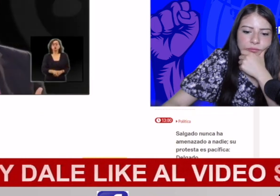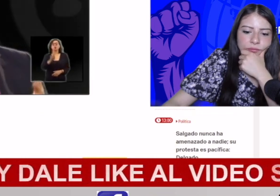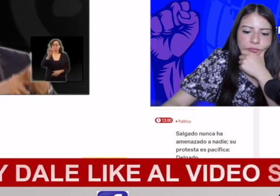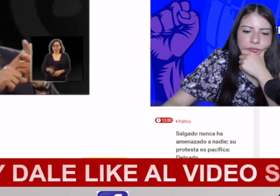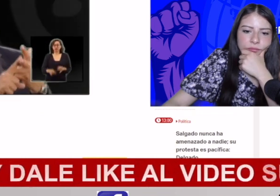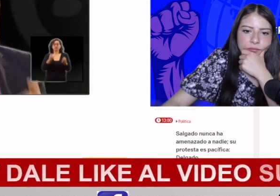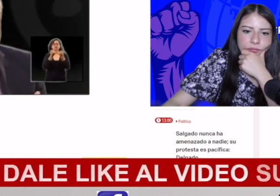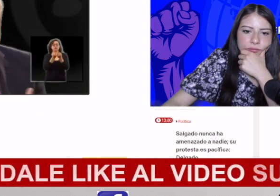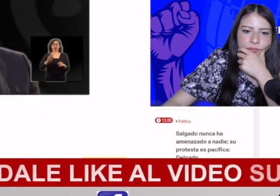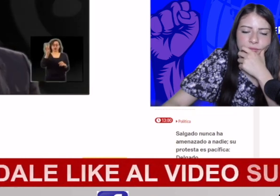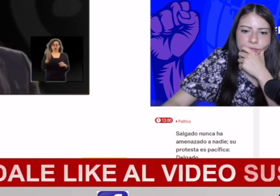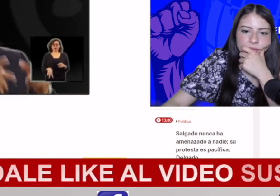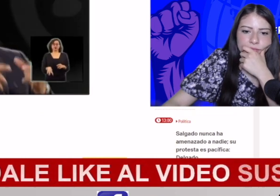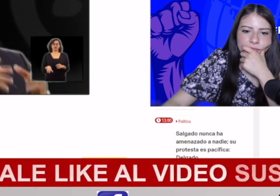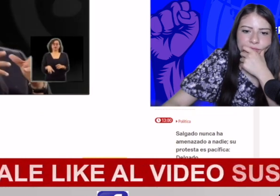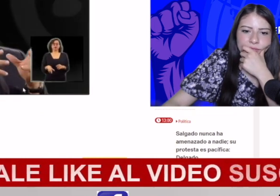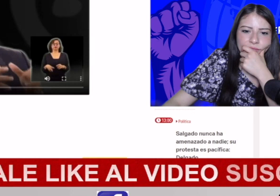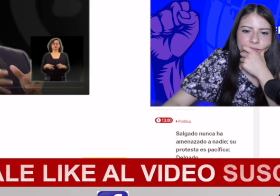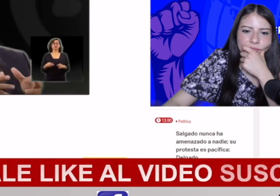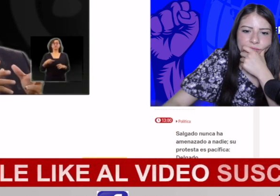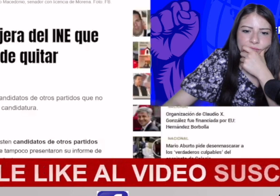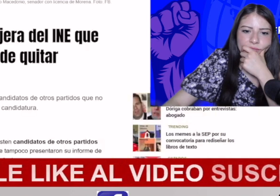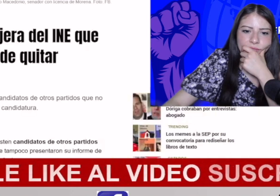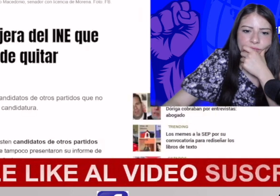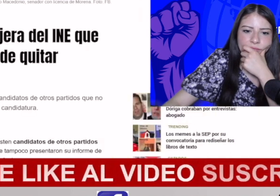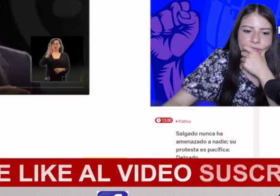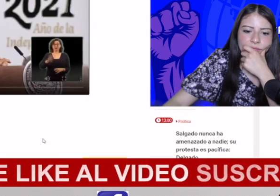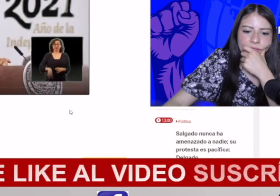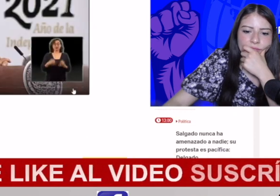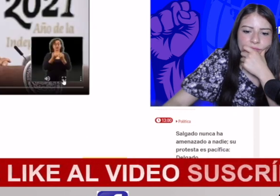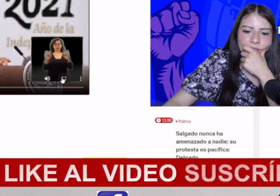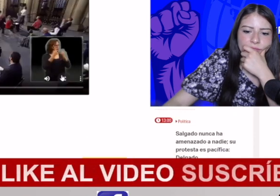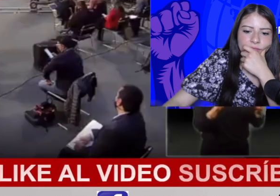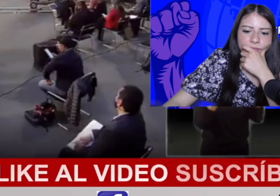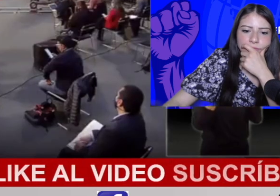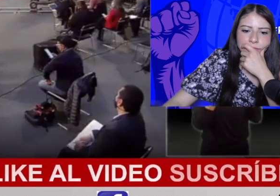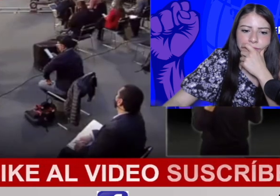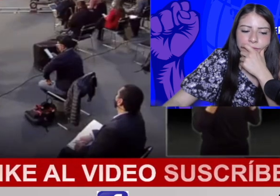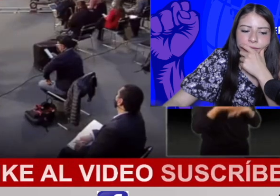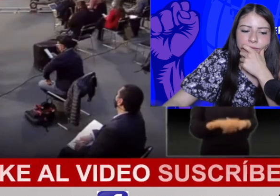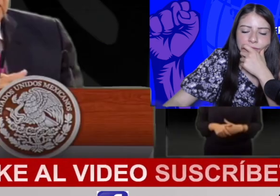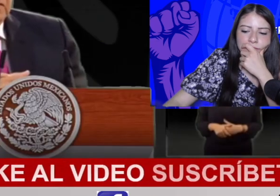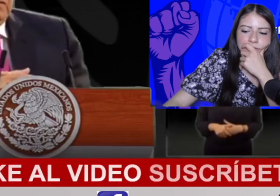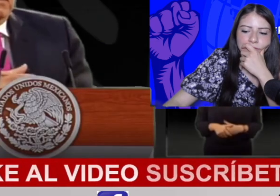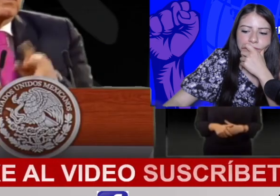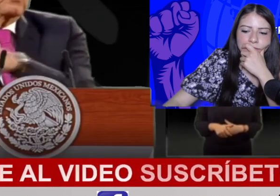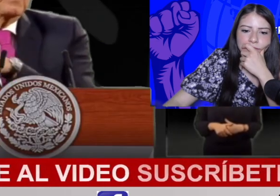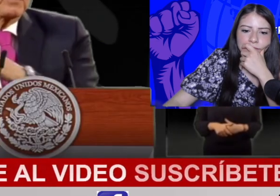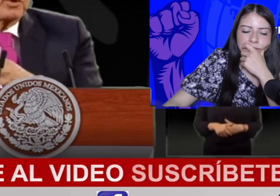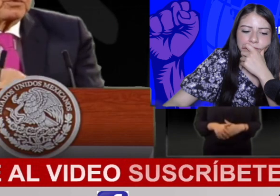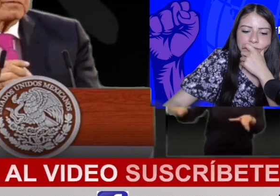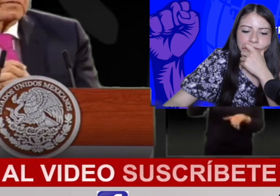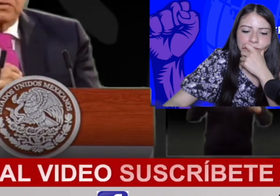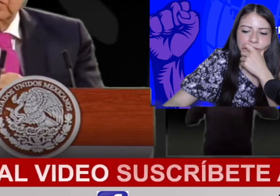autónomo, independiente, pero realmente independiente. Actualmente no lo es. Yo no tengo confianza, yo le tengo